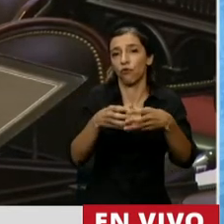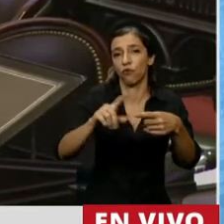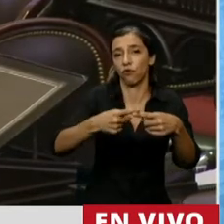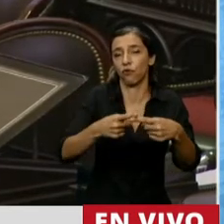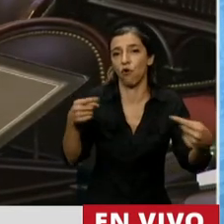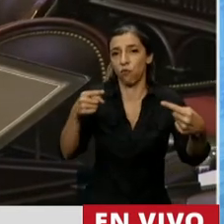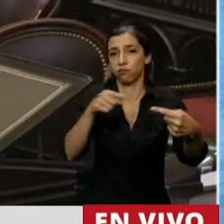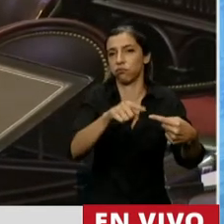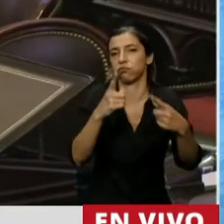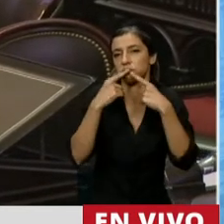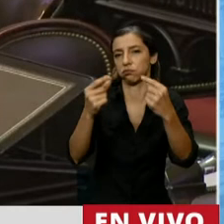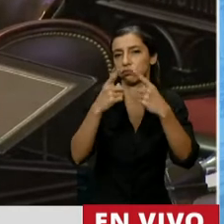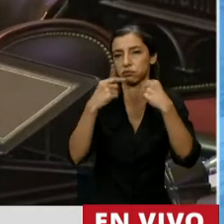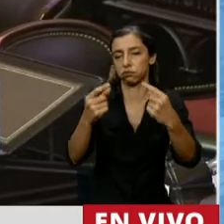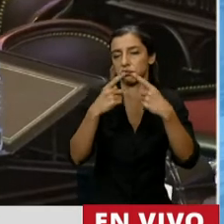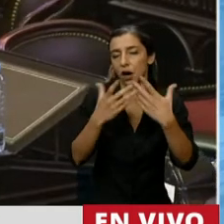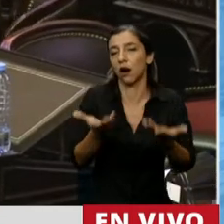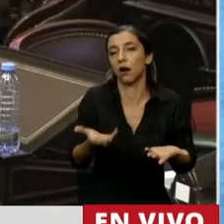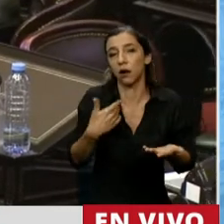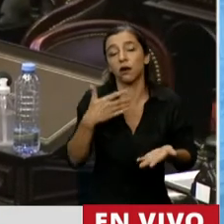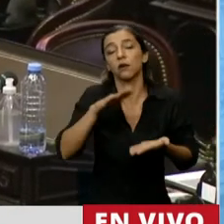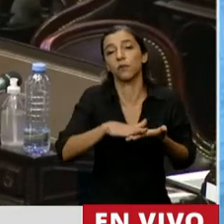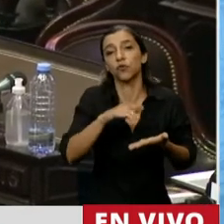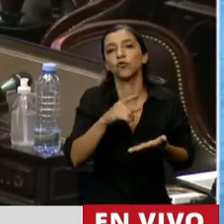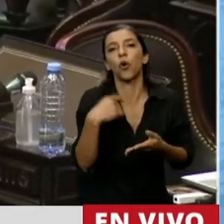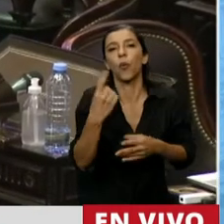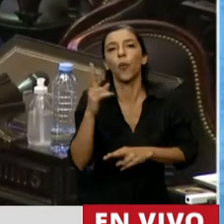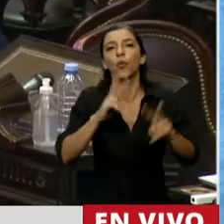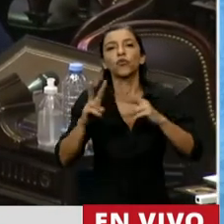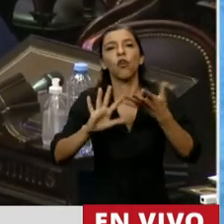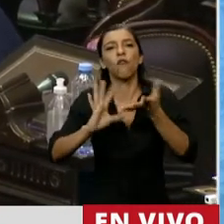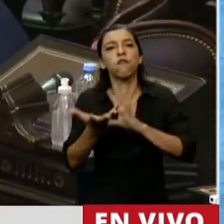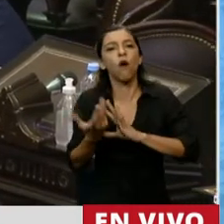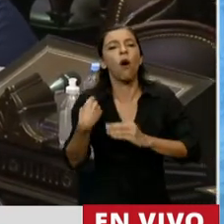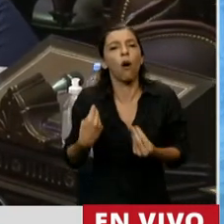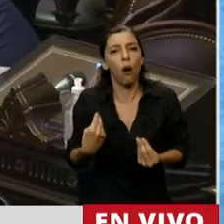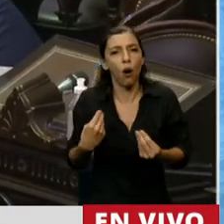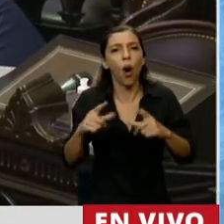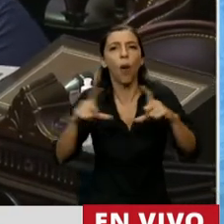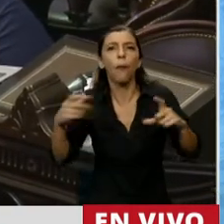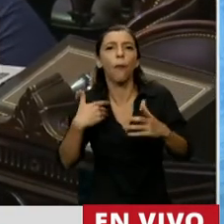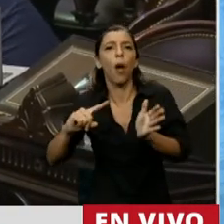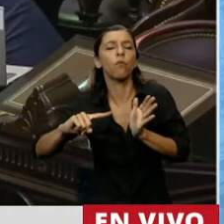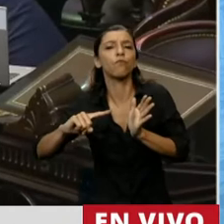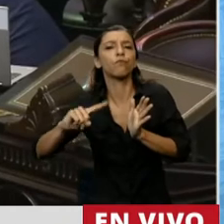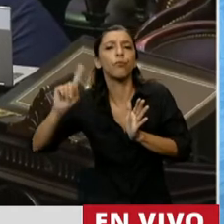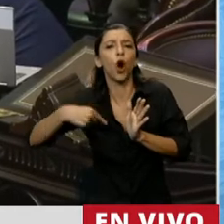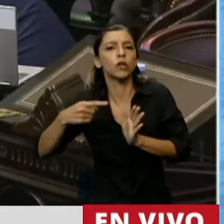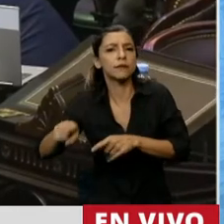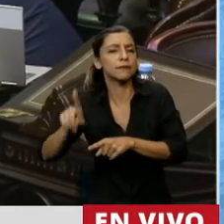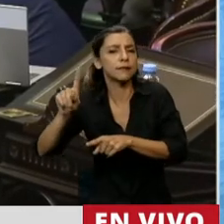de que se estableciera un vínculo entre el índice y